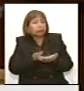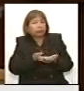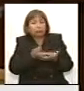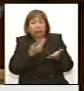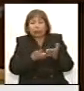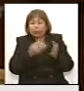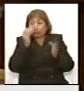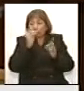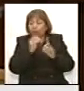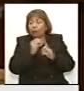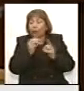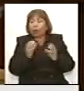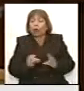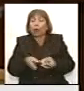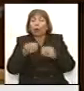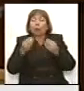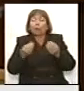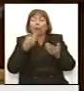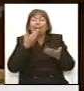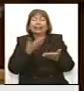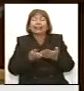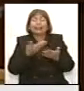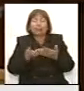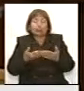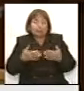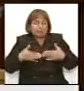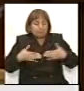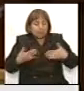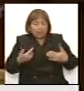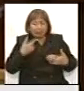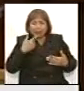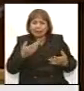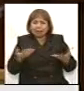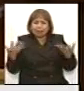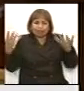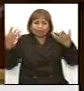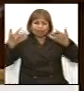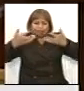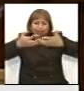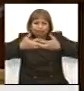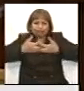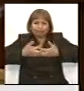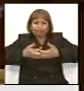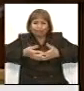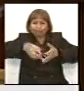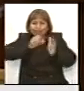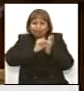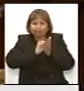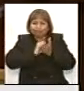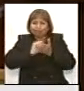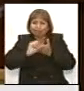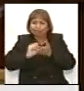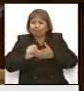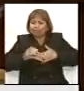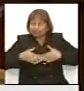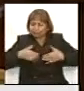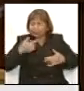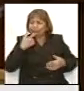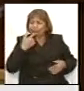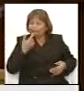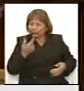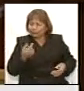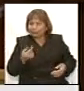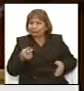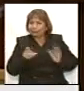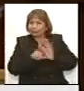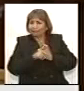objeto, ver cómo es que ese objeto puede ser articulado de manera sistemática para poder decir que las leyes